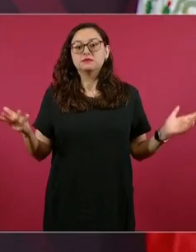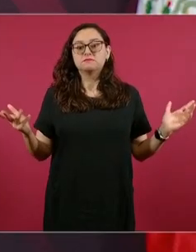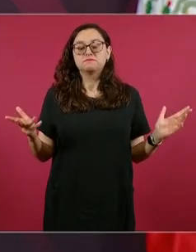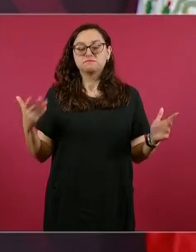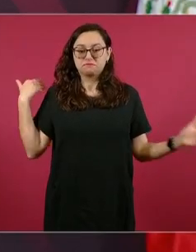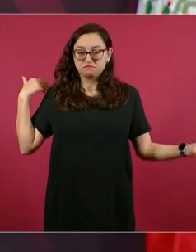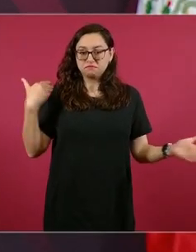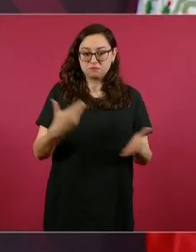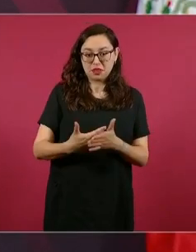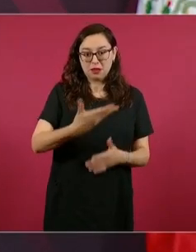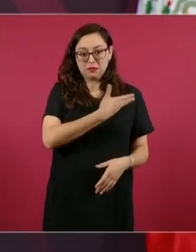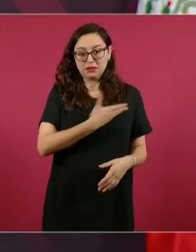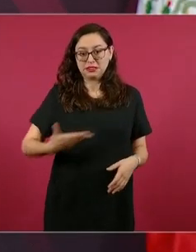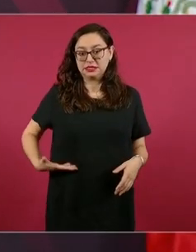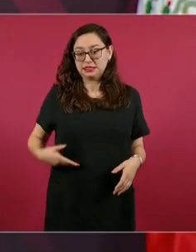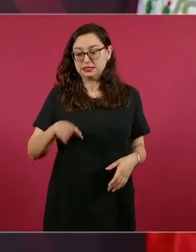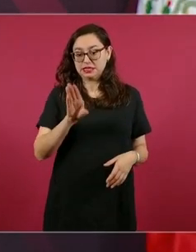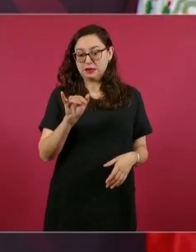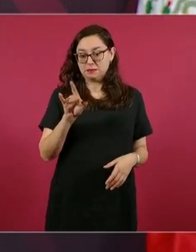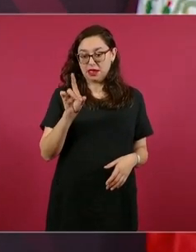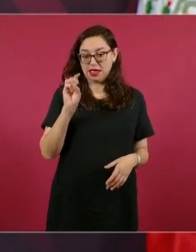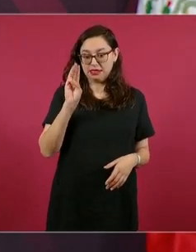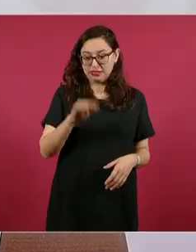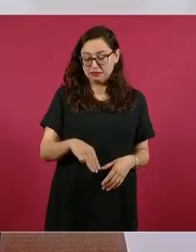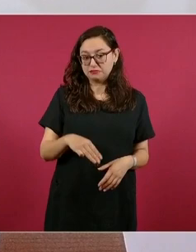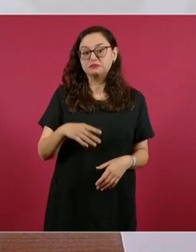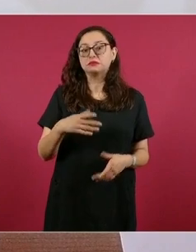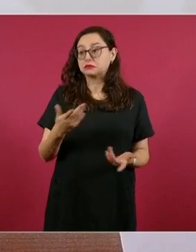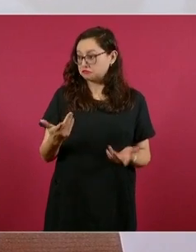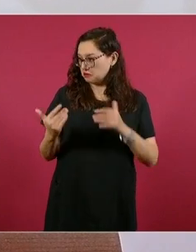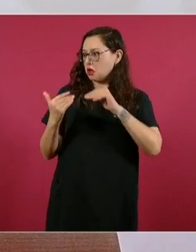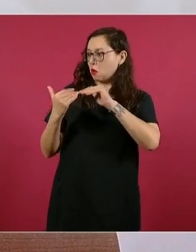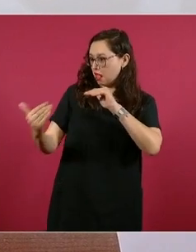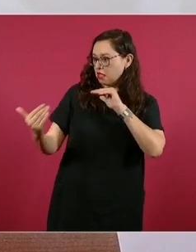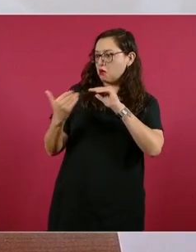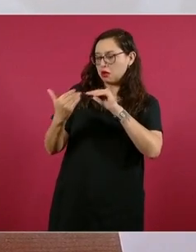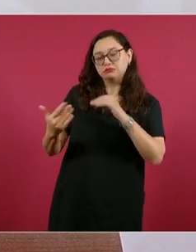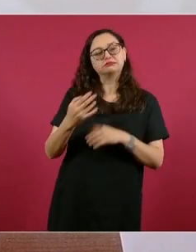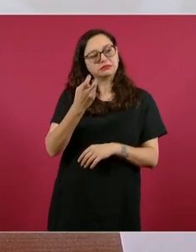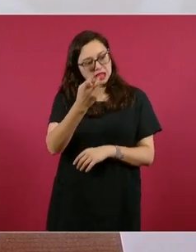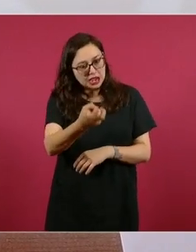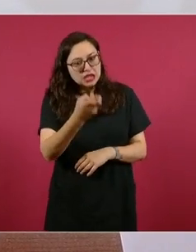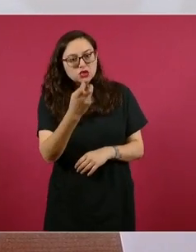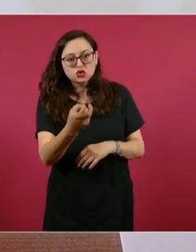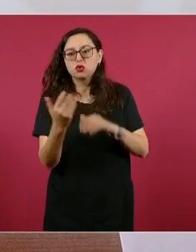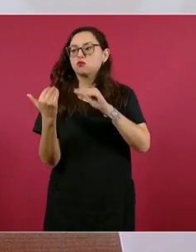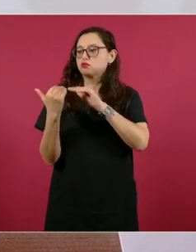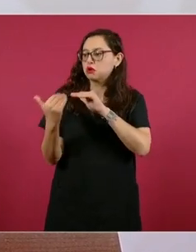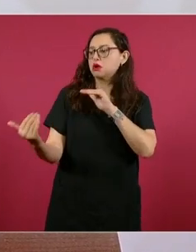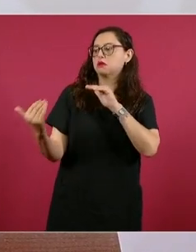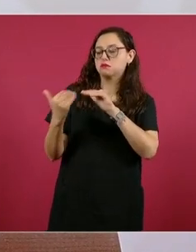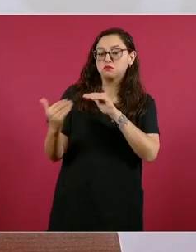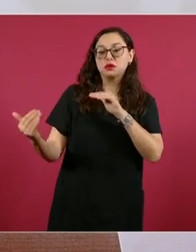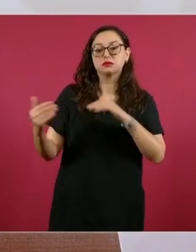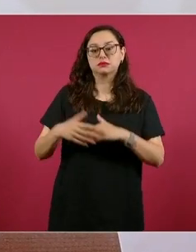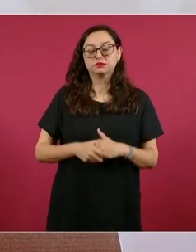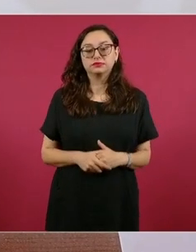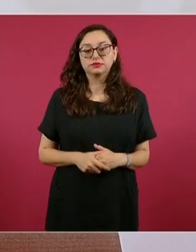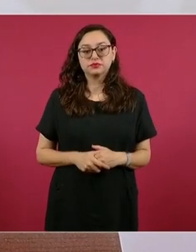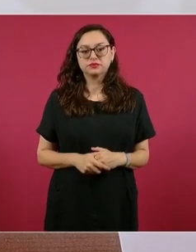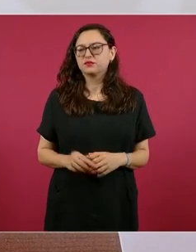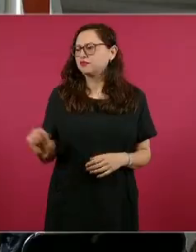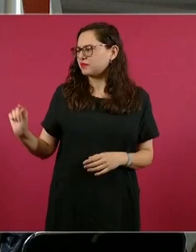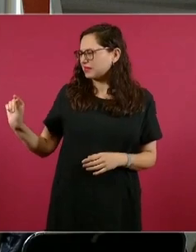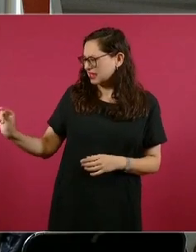presidente Biden. Biden en pie de igualdad. En pie de igualdad. Pie de igualdad.